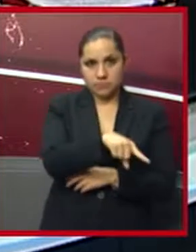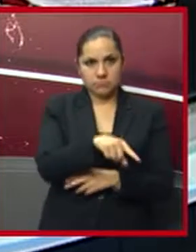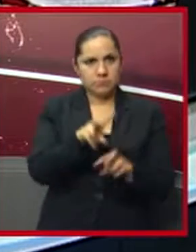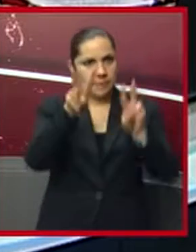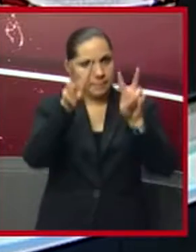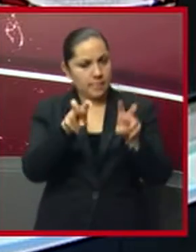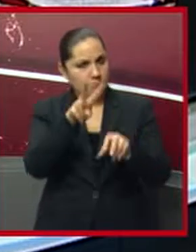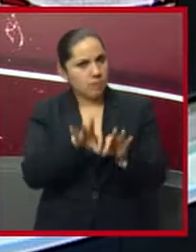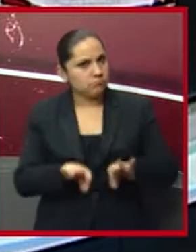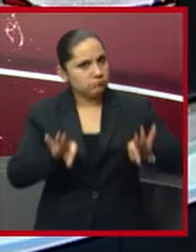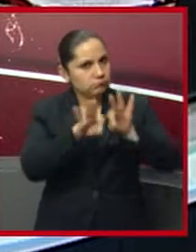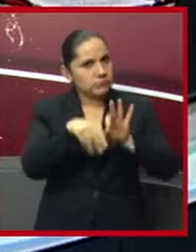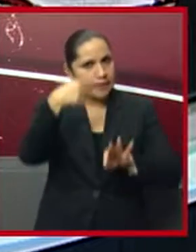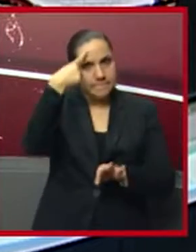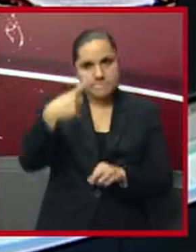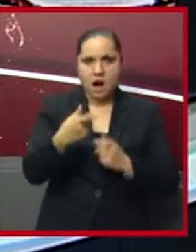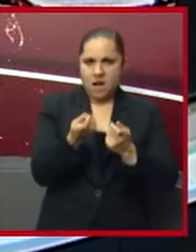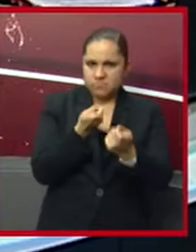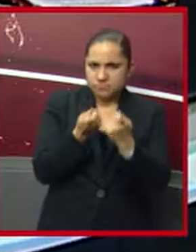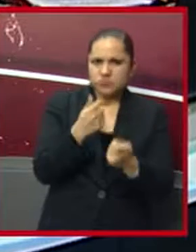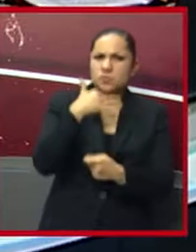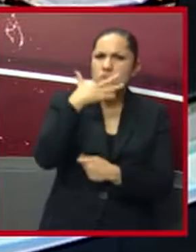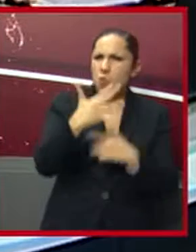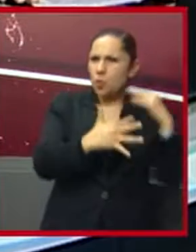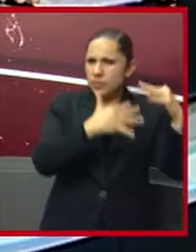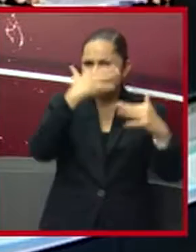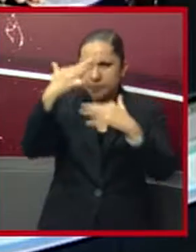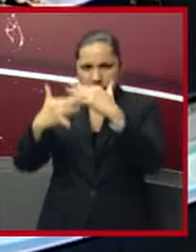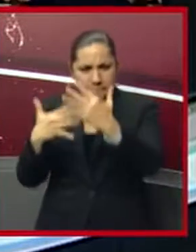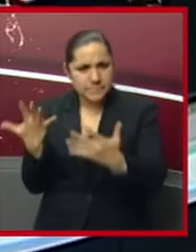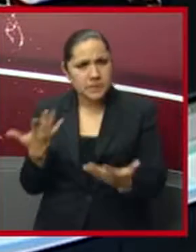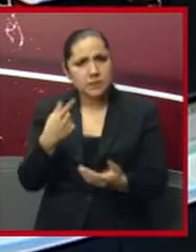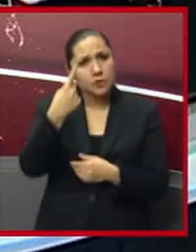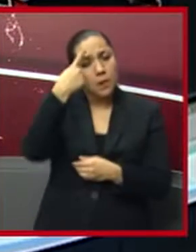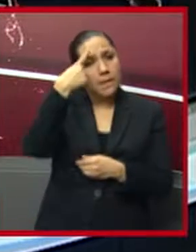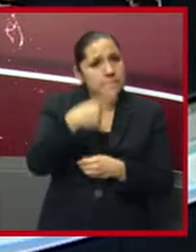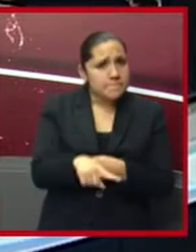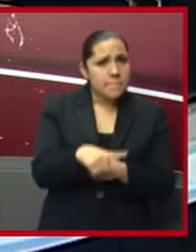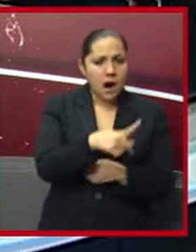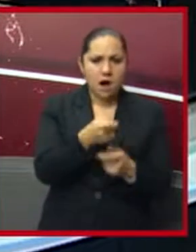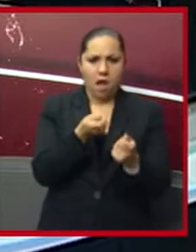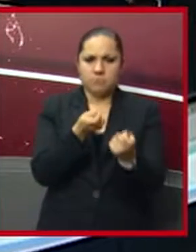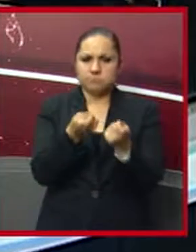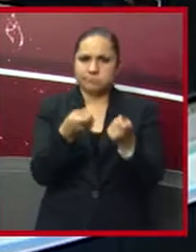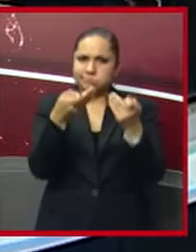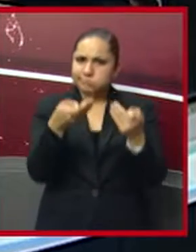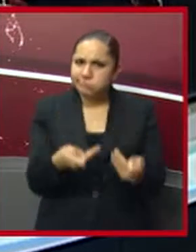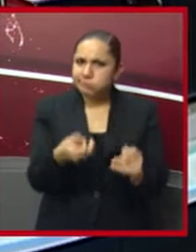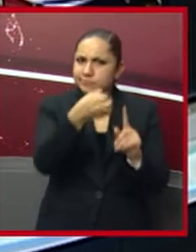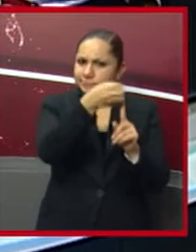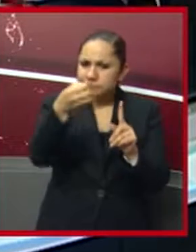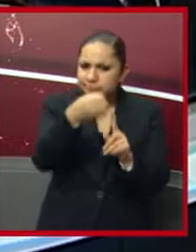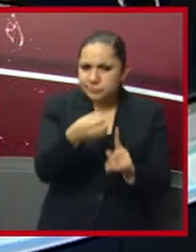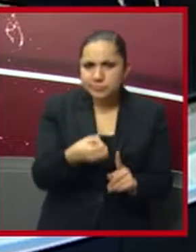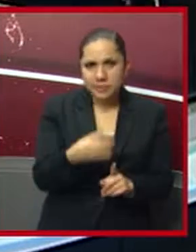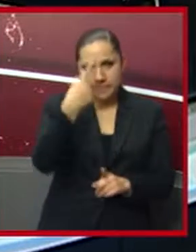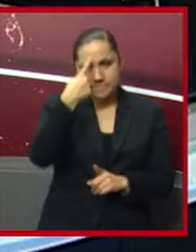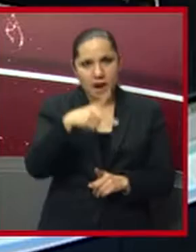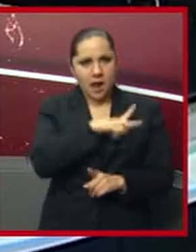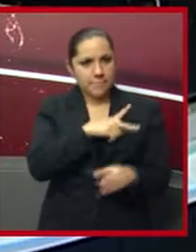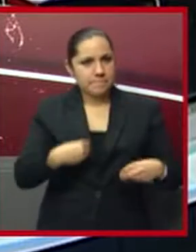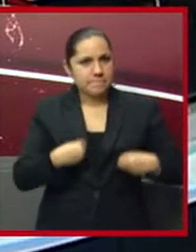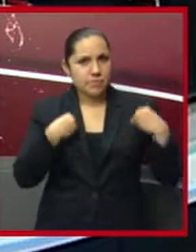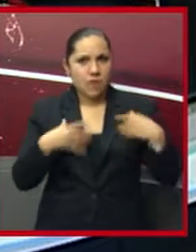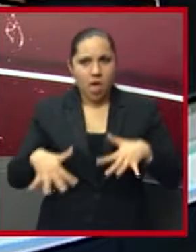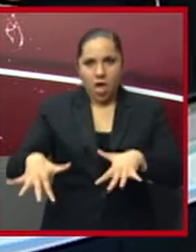a la no contaminación, ayuda a tener una vida, pues ahora sí que con menos estrés